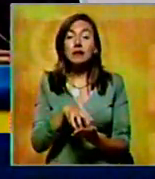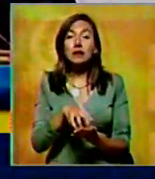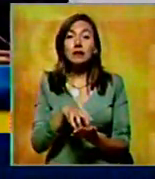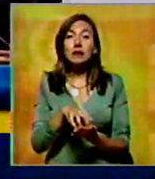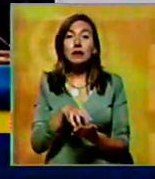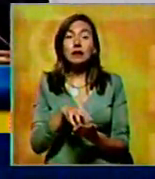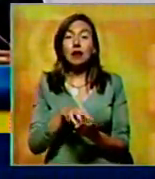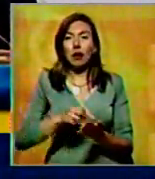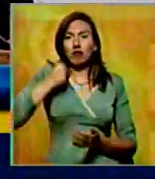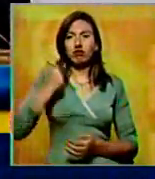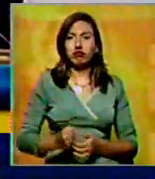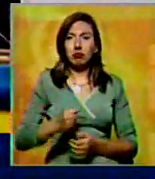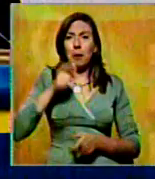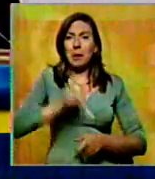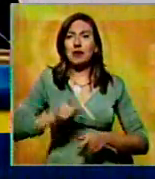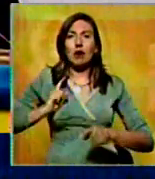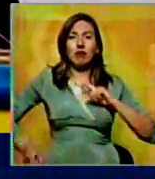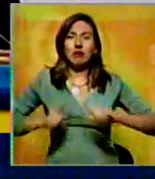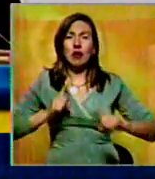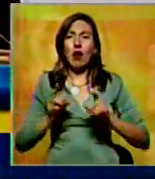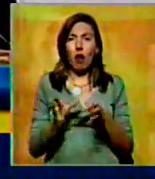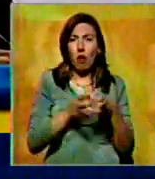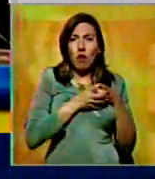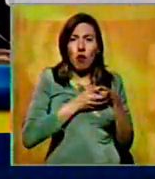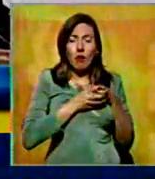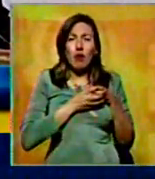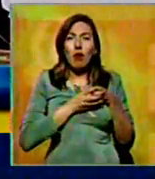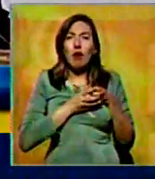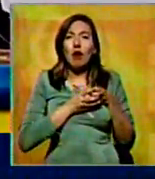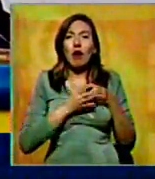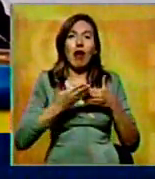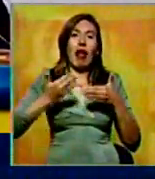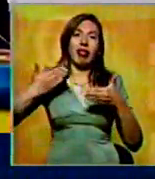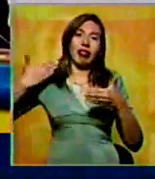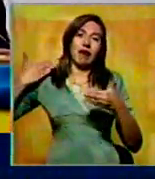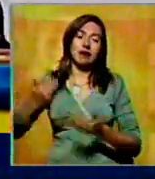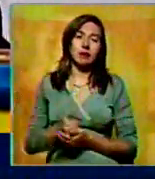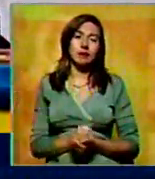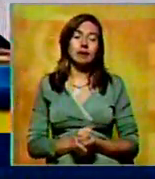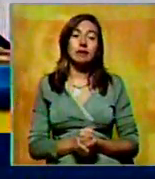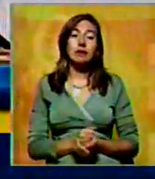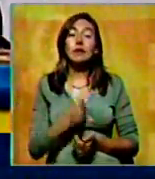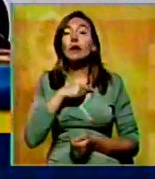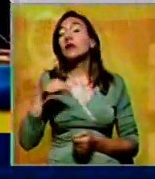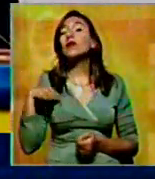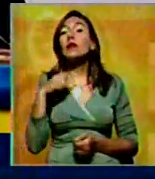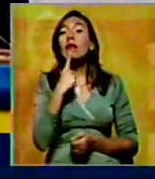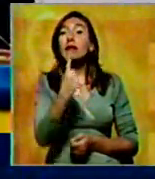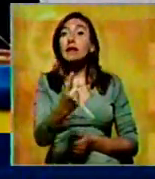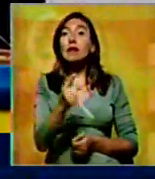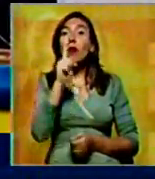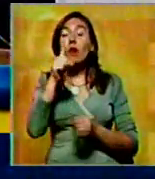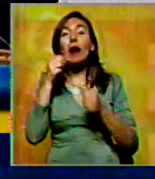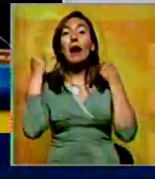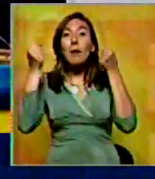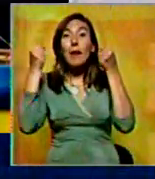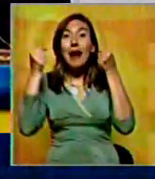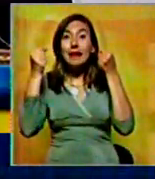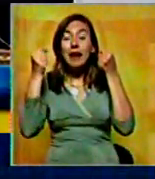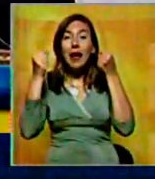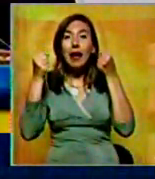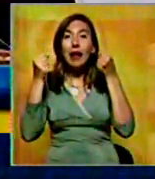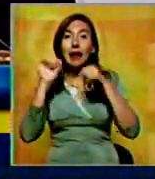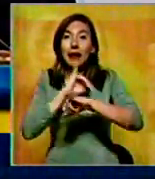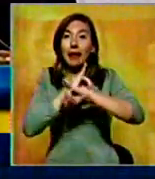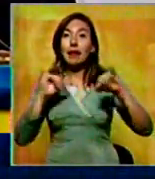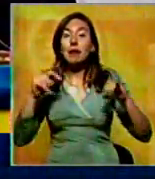la hegemonía, por el sectarismo y también por el atraso. Estamos concluyendo una campaña electoral que